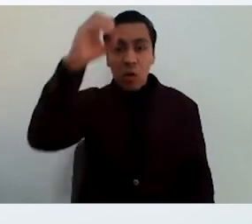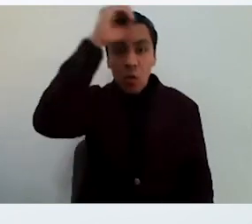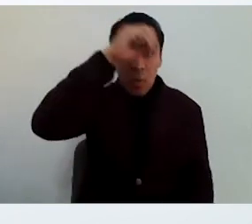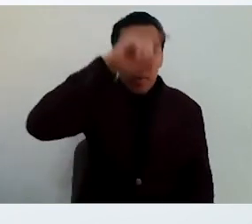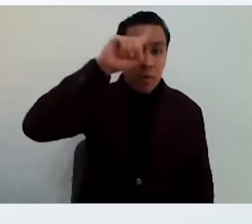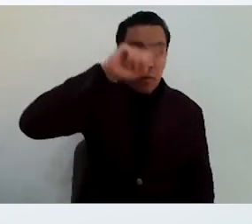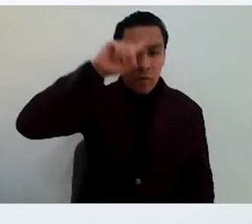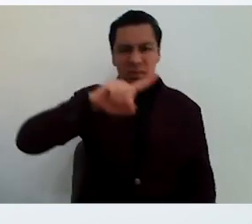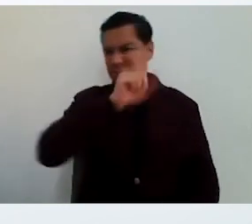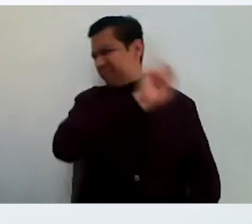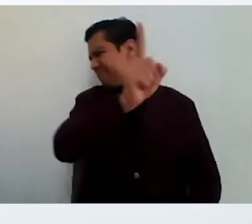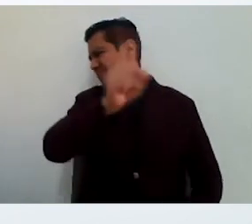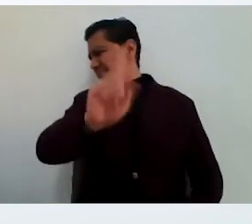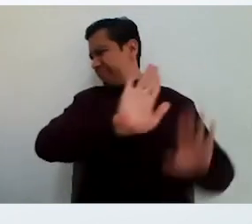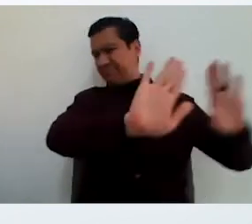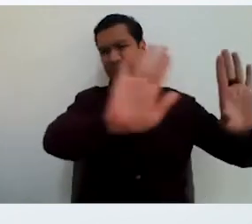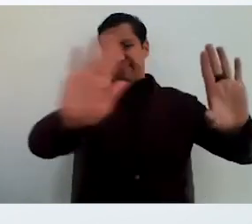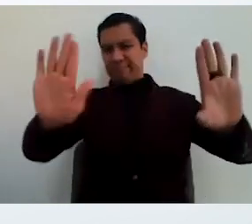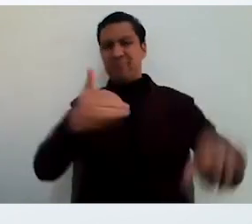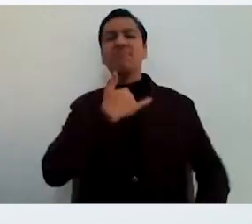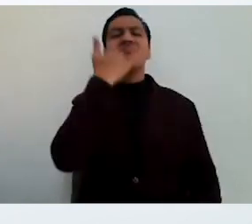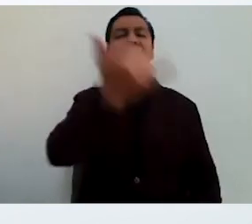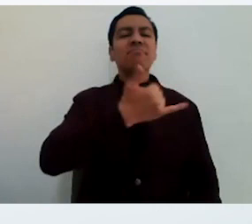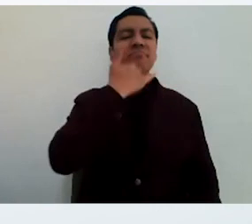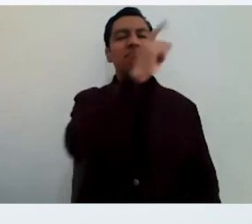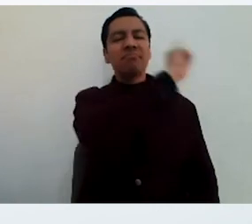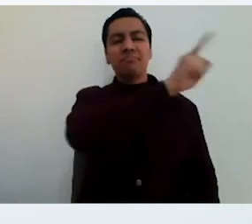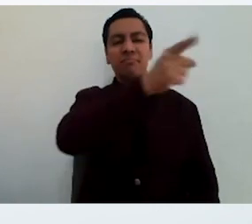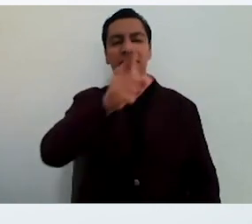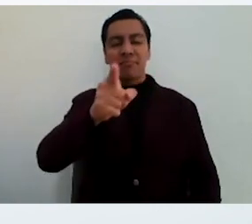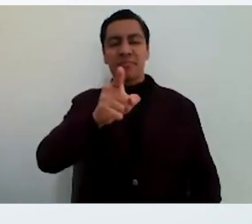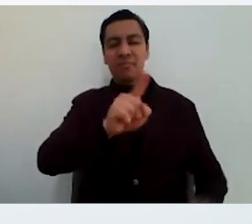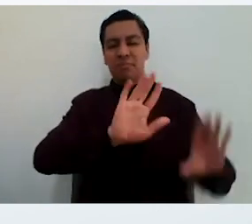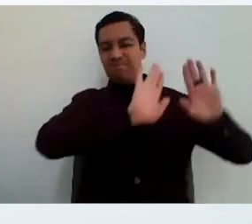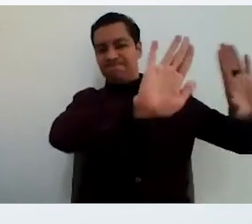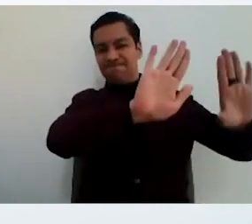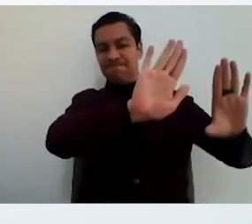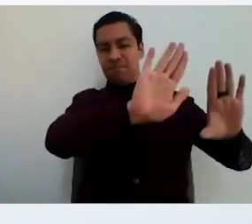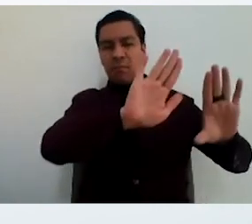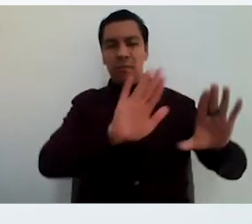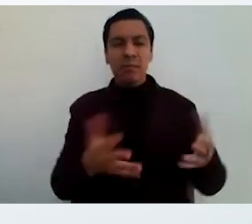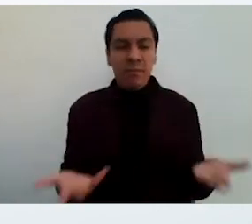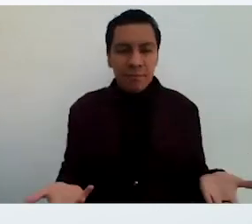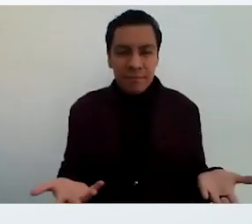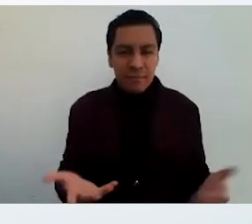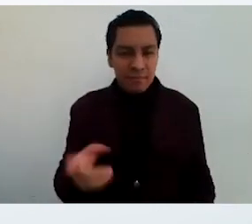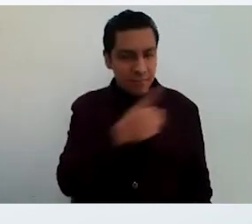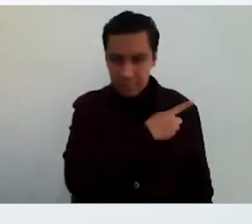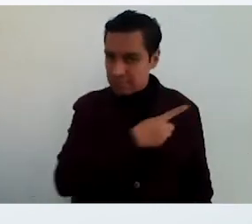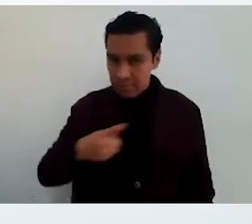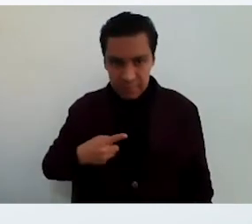digan, están equivocados. Y creo que esto es gravísimo porque hace 6 meses ni siquiera sabíamos que el virus